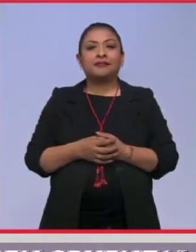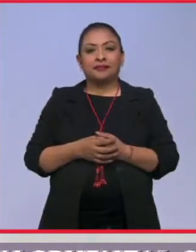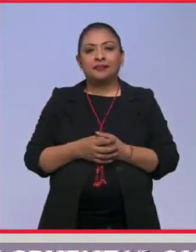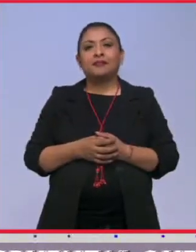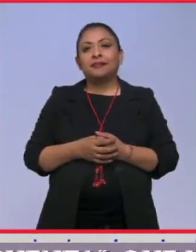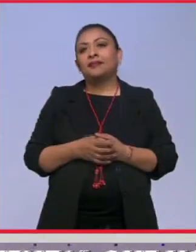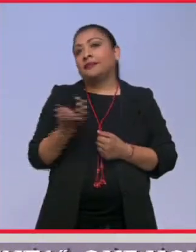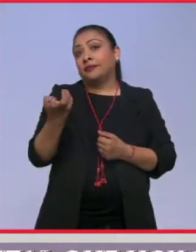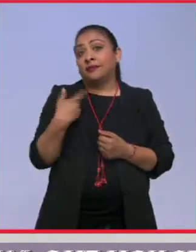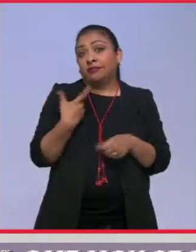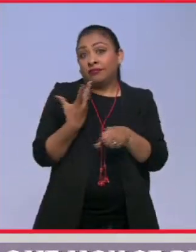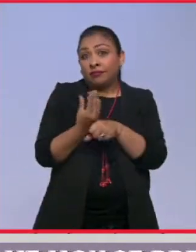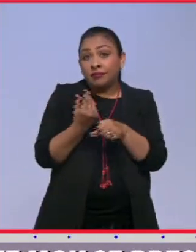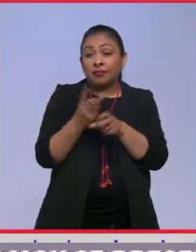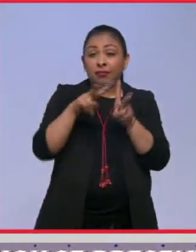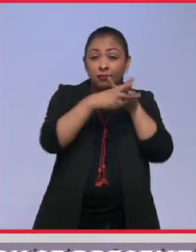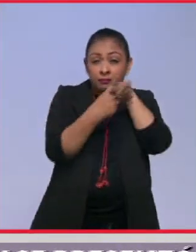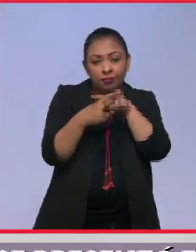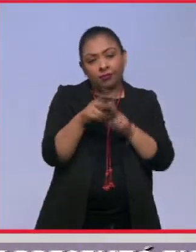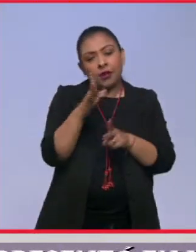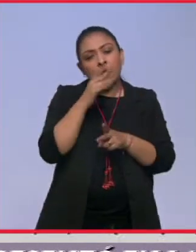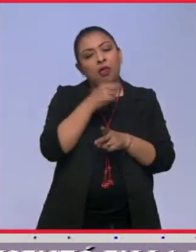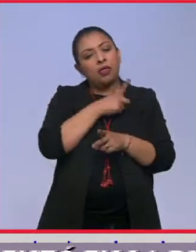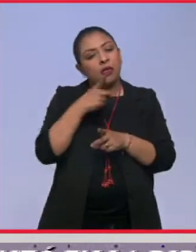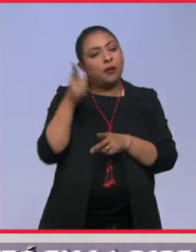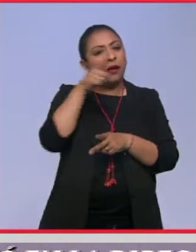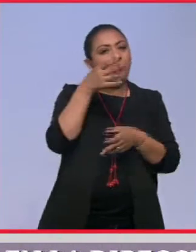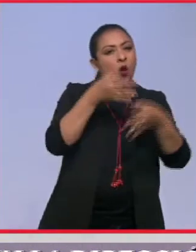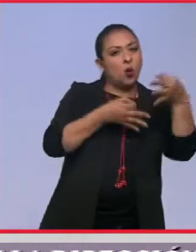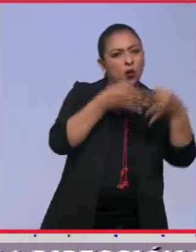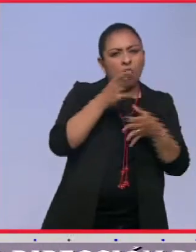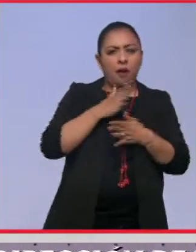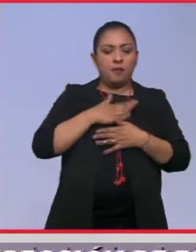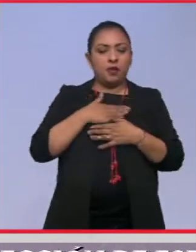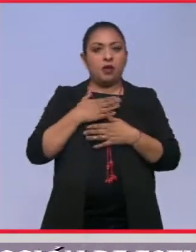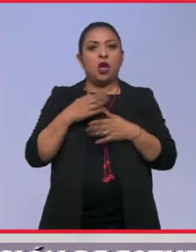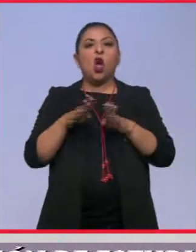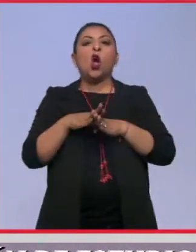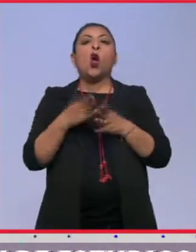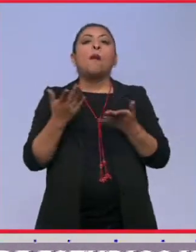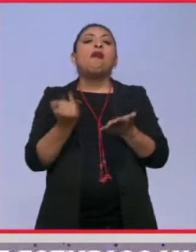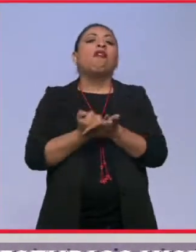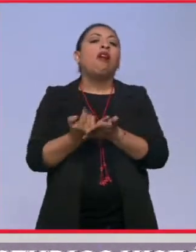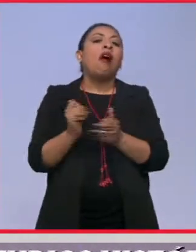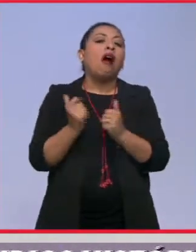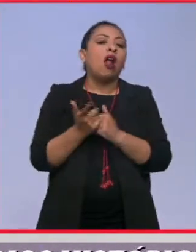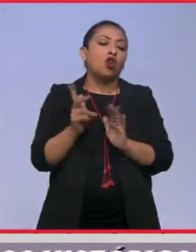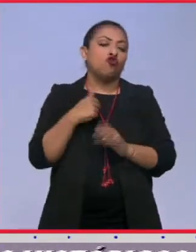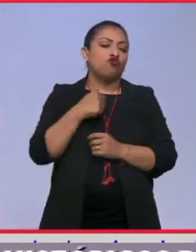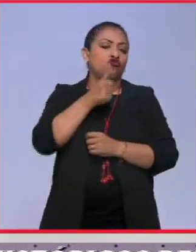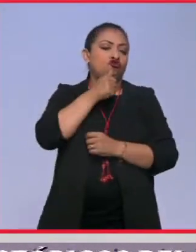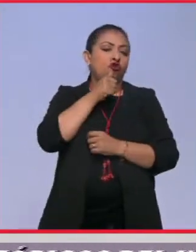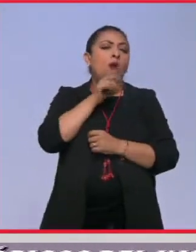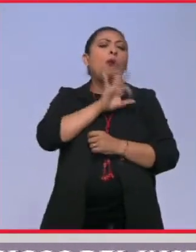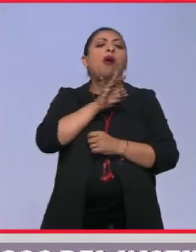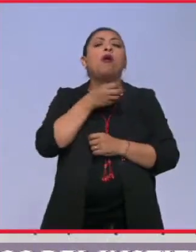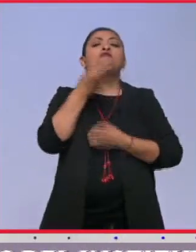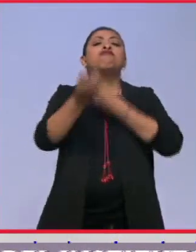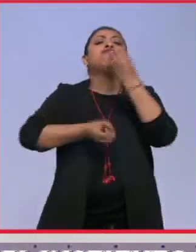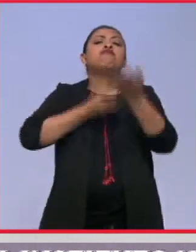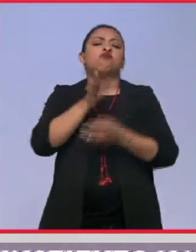Bueno, pues eso no se arreglará con peleas de box en los tribunales, supongo. A mí nadie me ha retado, todavía. Puedes seguir diciendo lo que quieras,